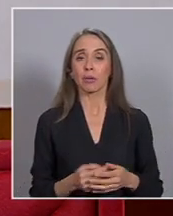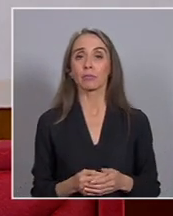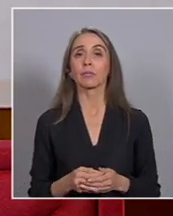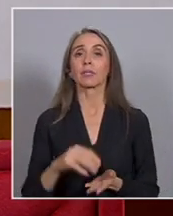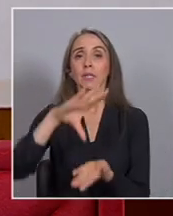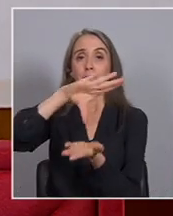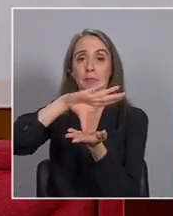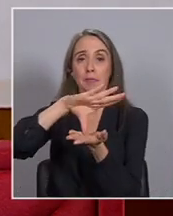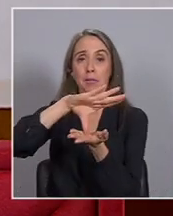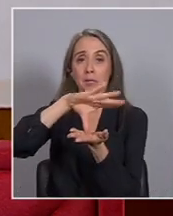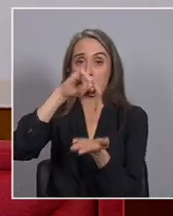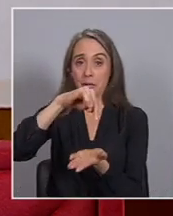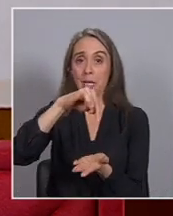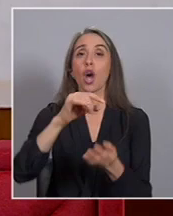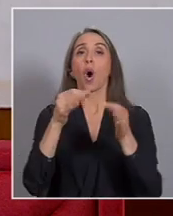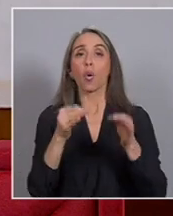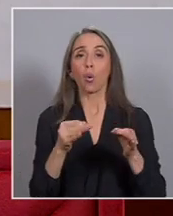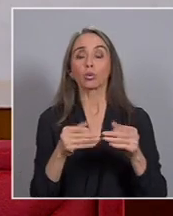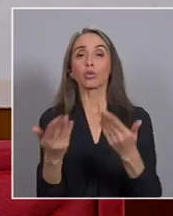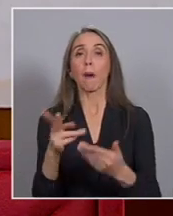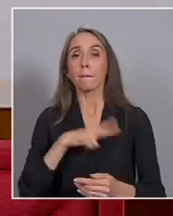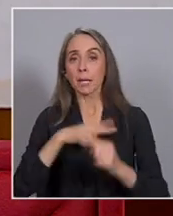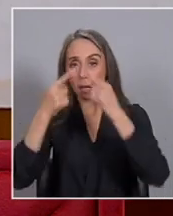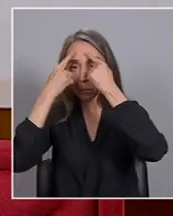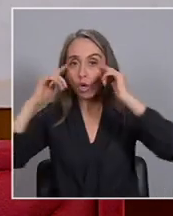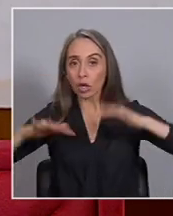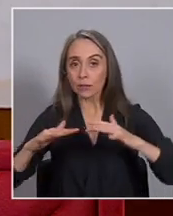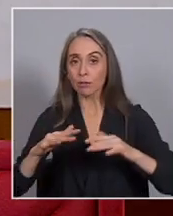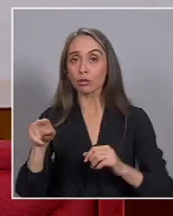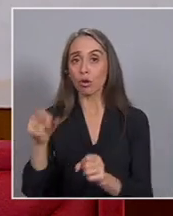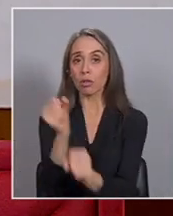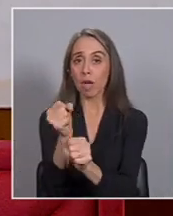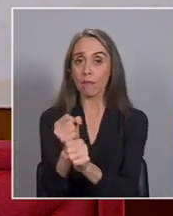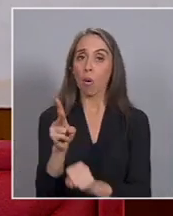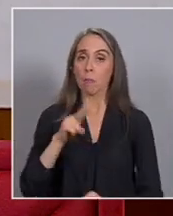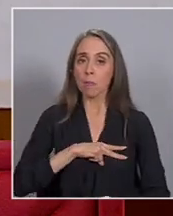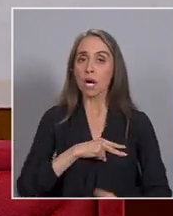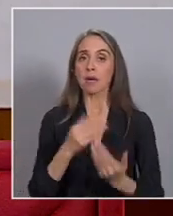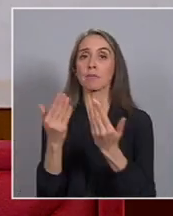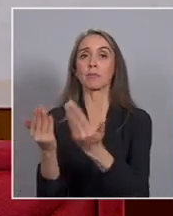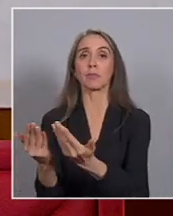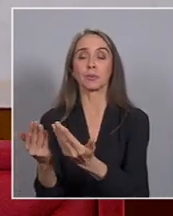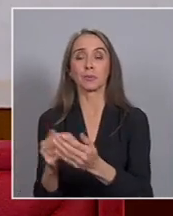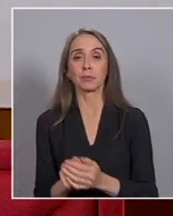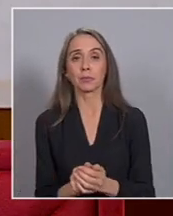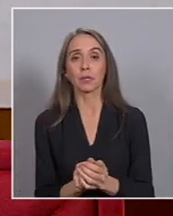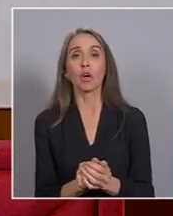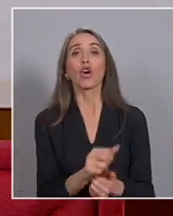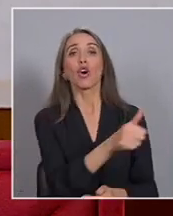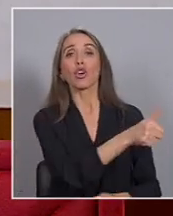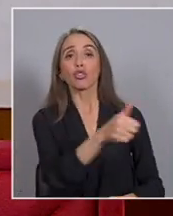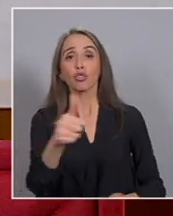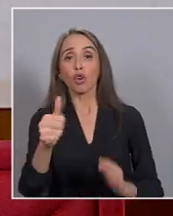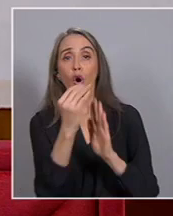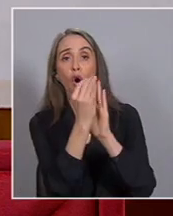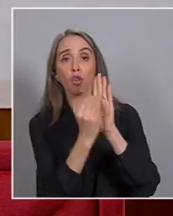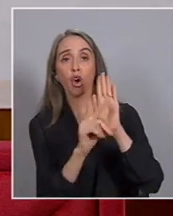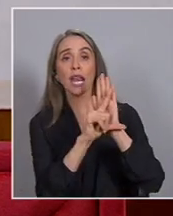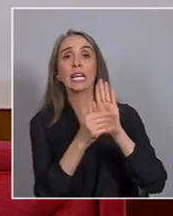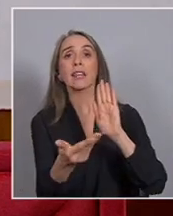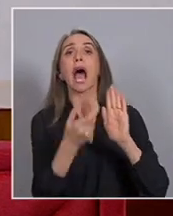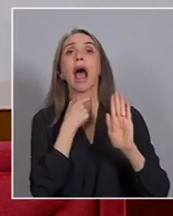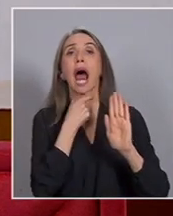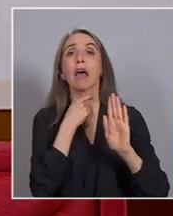Un país justo que premia el esfuerzo y el trabajo, en donde todos tengamos garantizados los